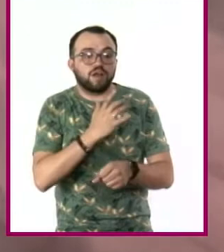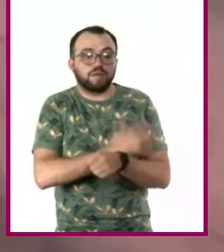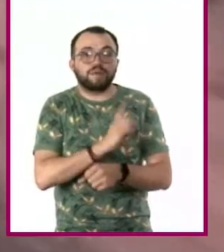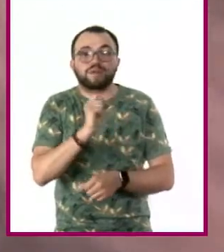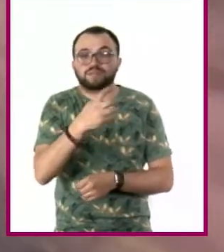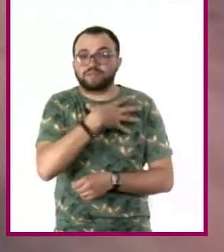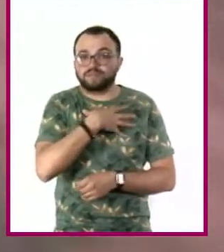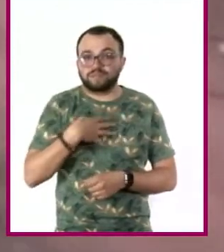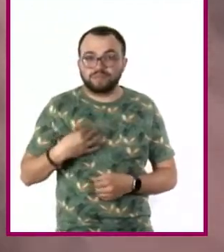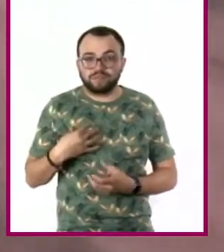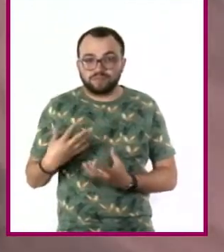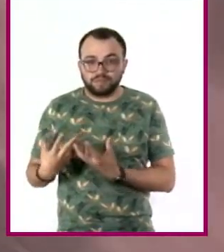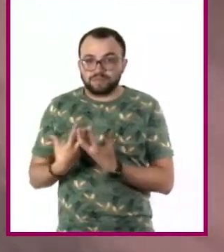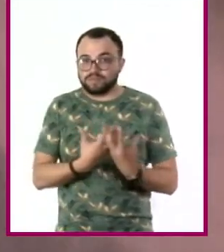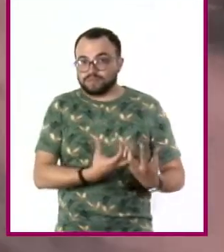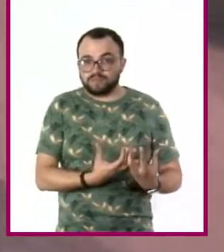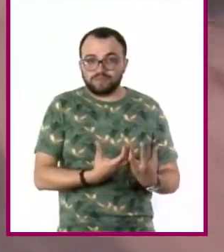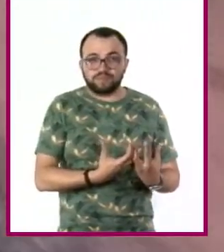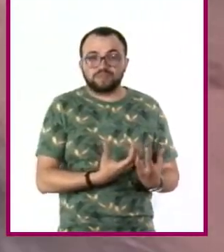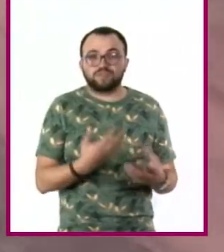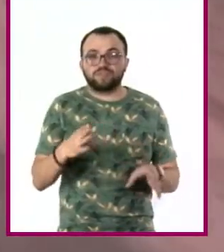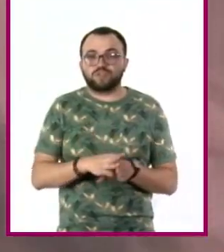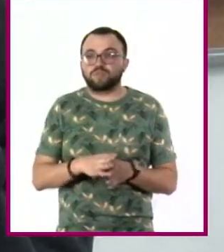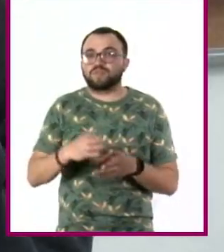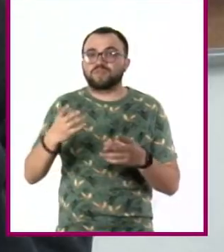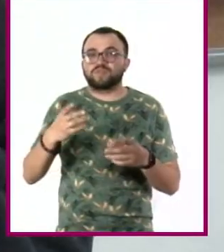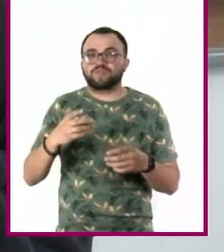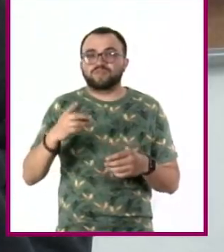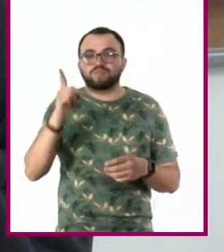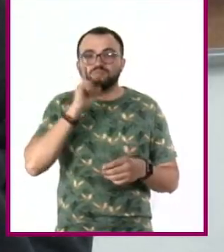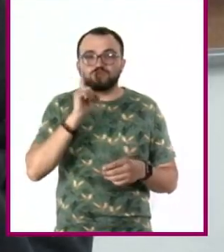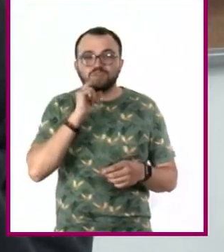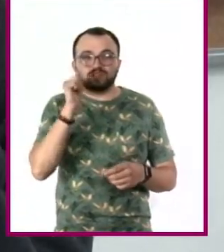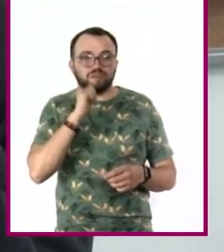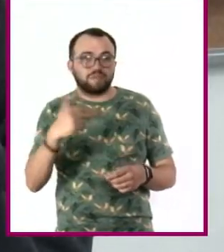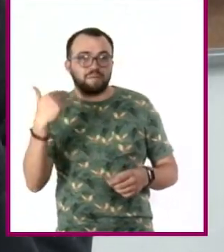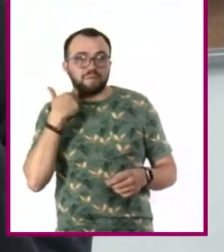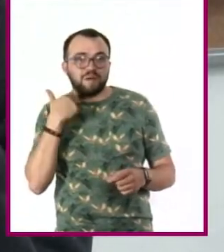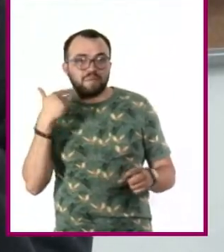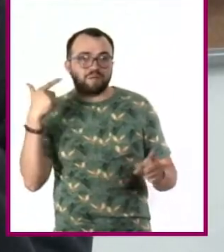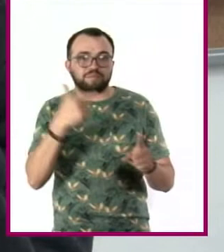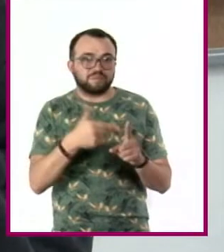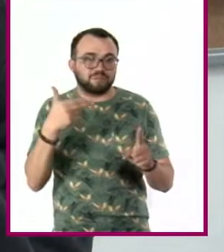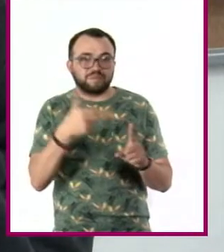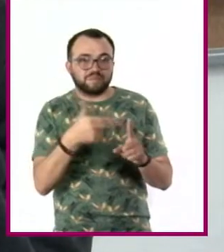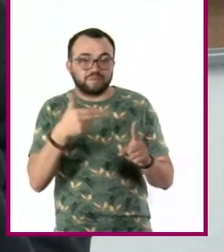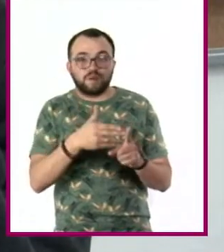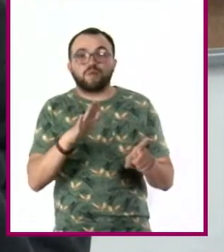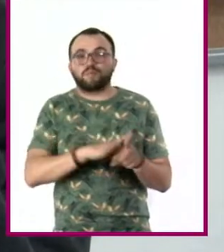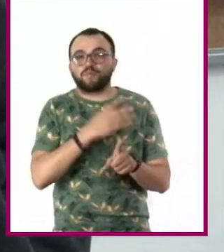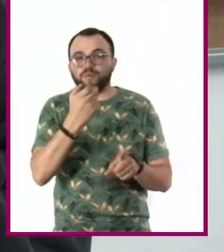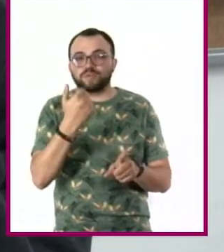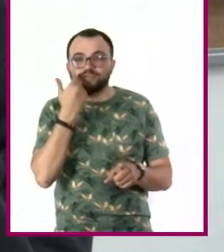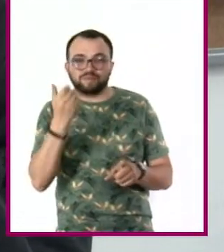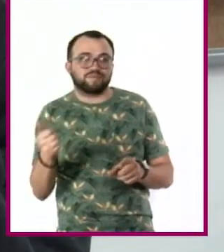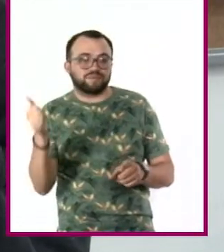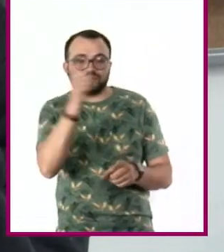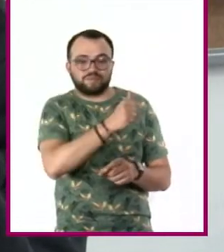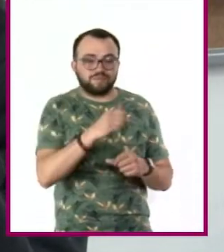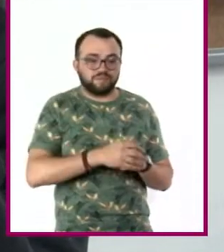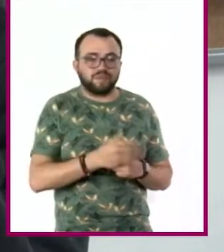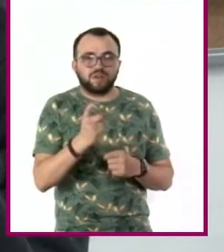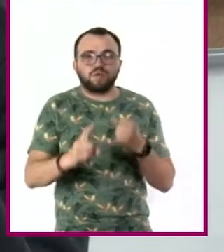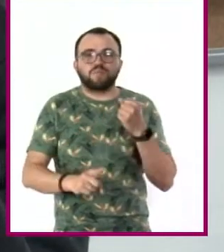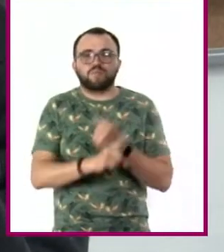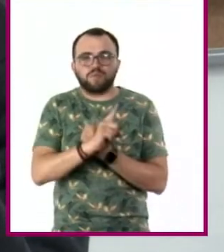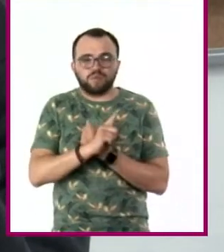sus hijos, debido al desplazamiento forzado de género. Las causas y consecuencias del fenómeno migratorio son un gran problema. ¿Tú cómo